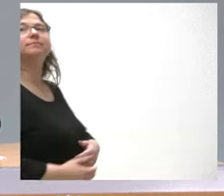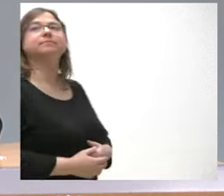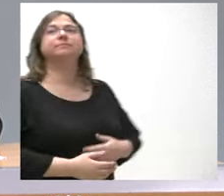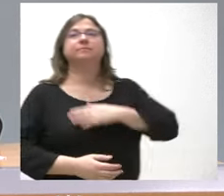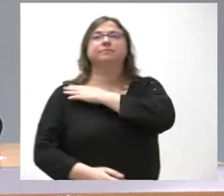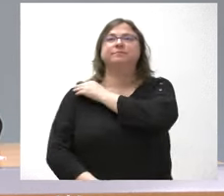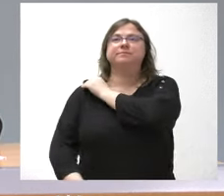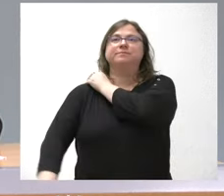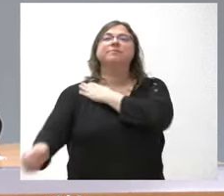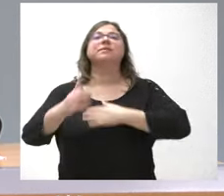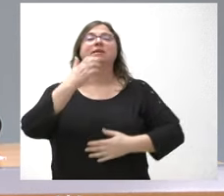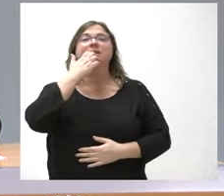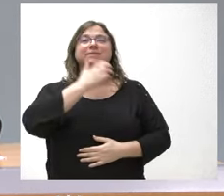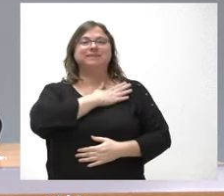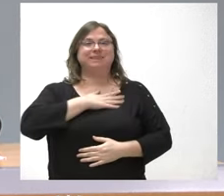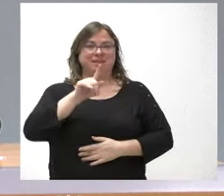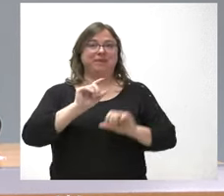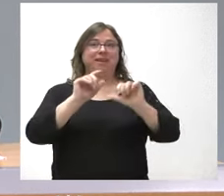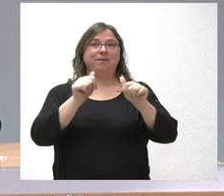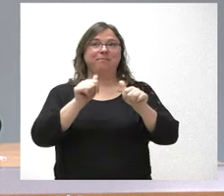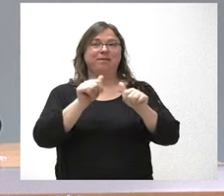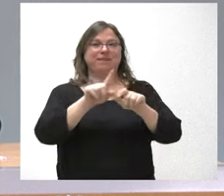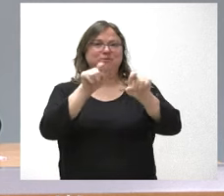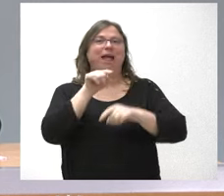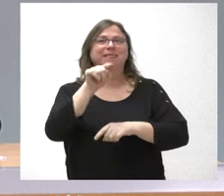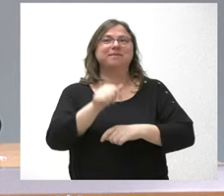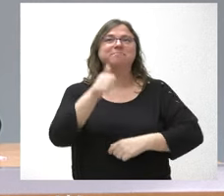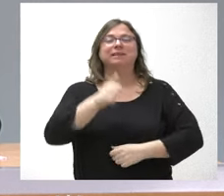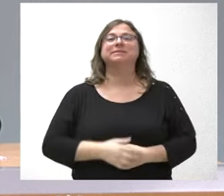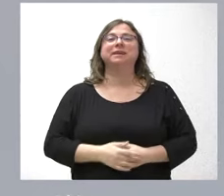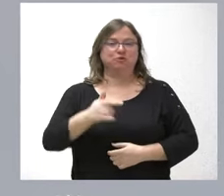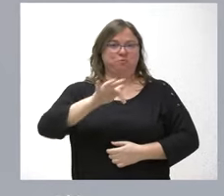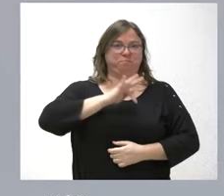así, como son más preguntas las que te han asignado.